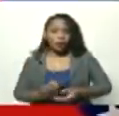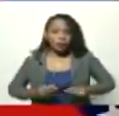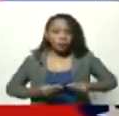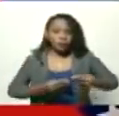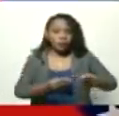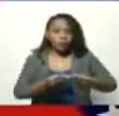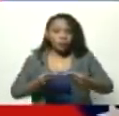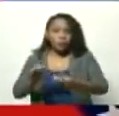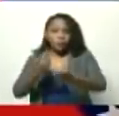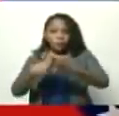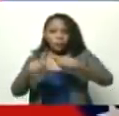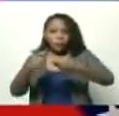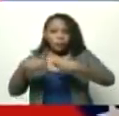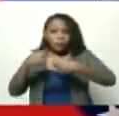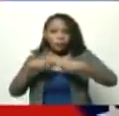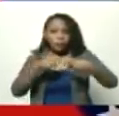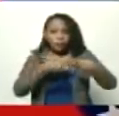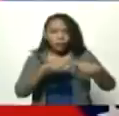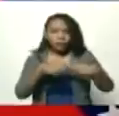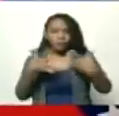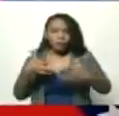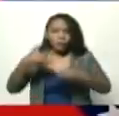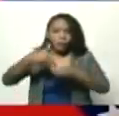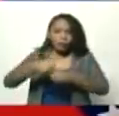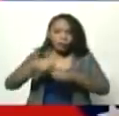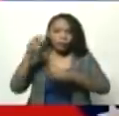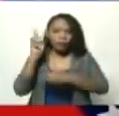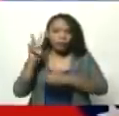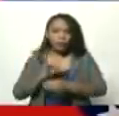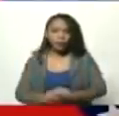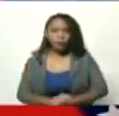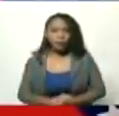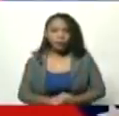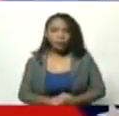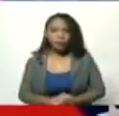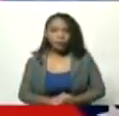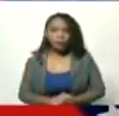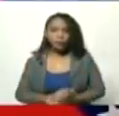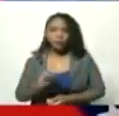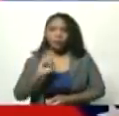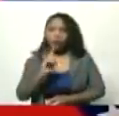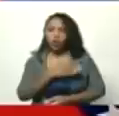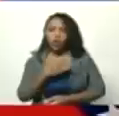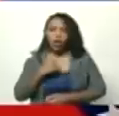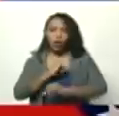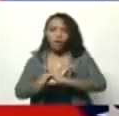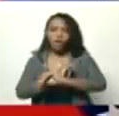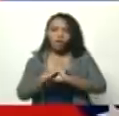y comercialización del combustible venezolano. No quiero despedir esta